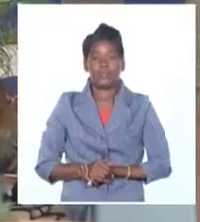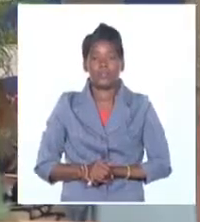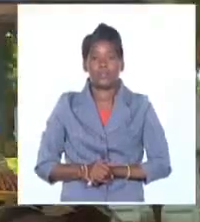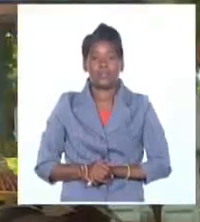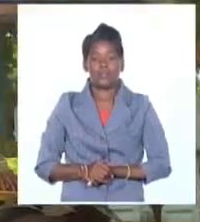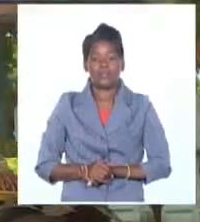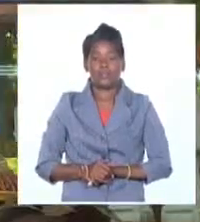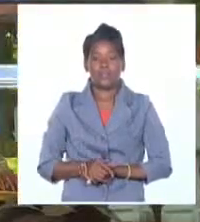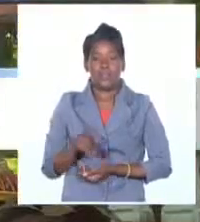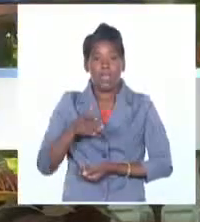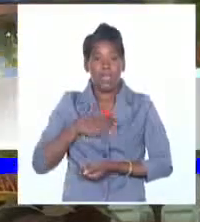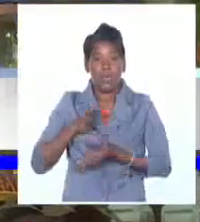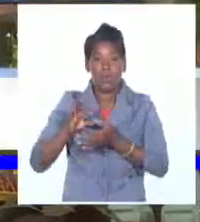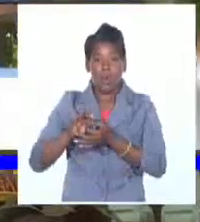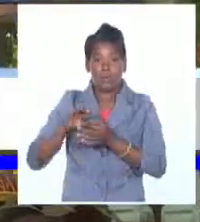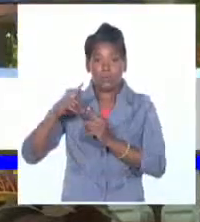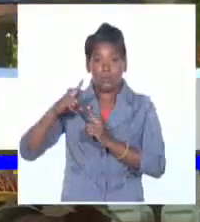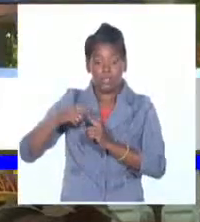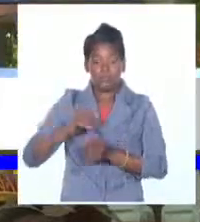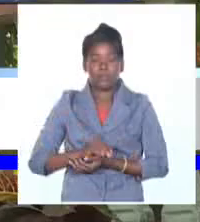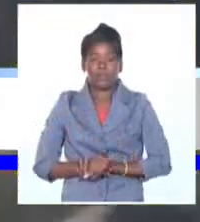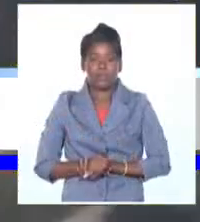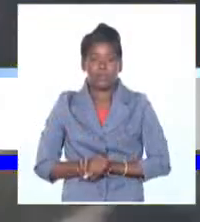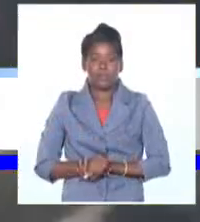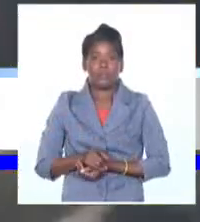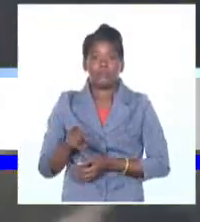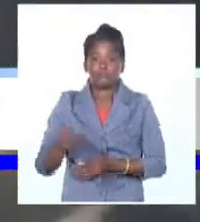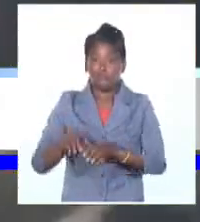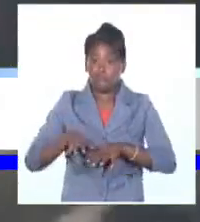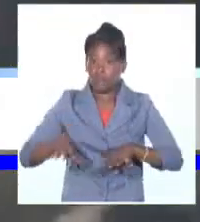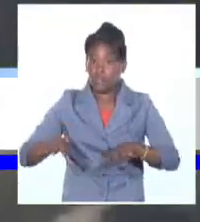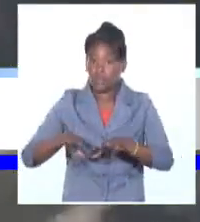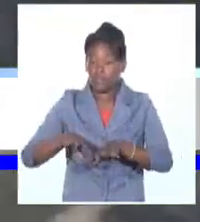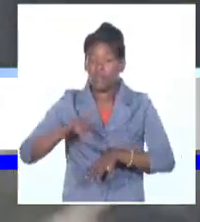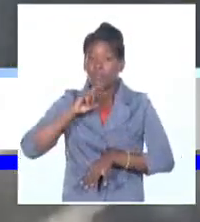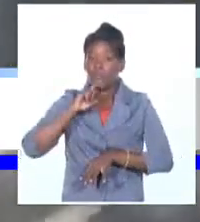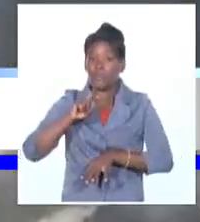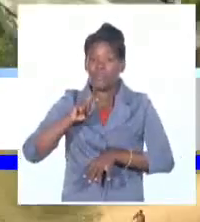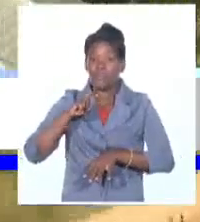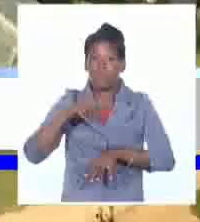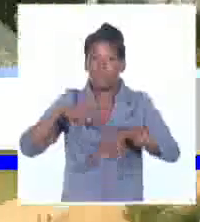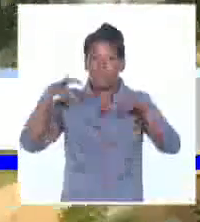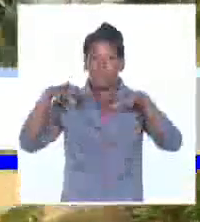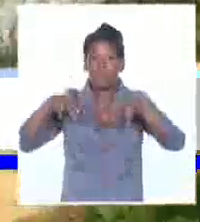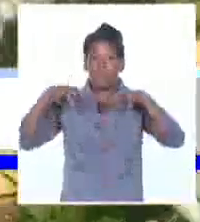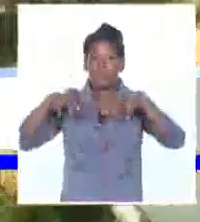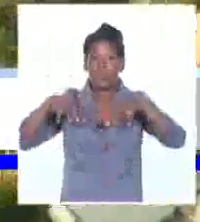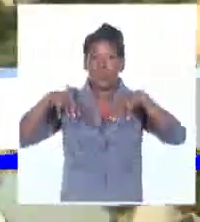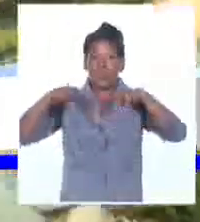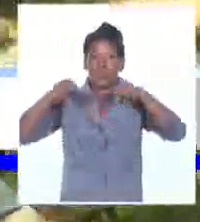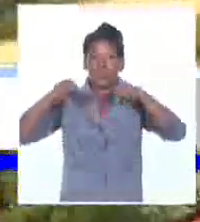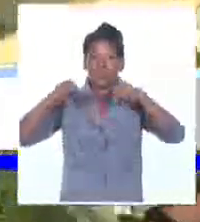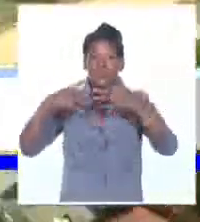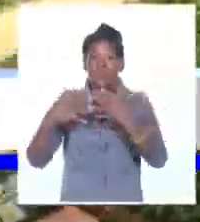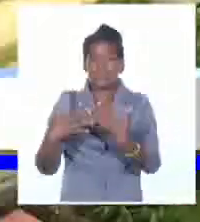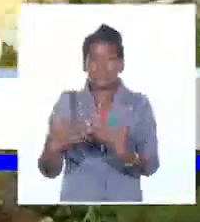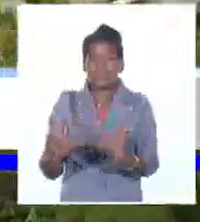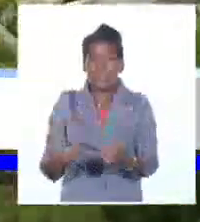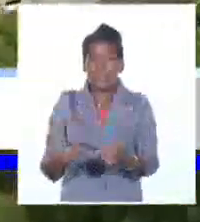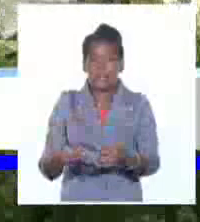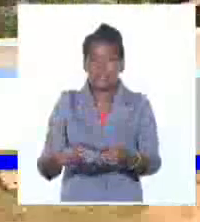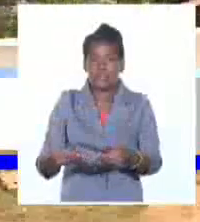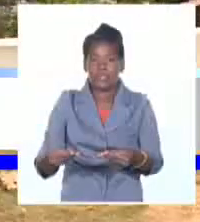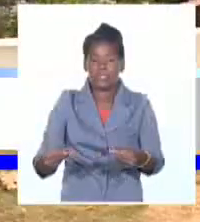maicí una vez más ante un periodo seco. Especialistas señalan que de enero a julio, en